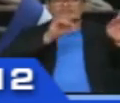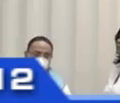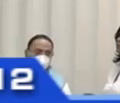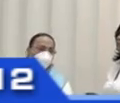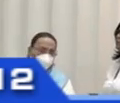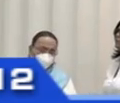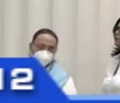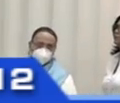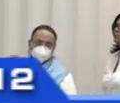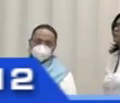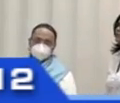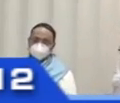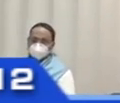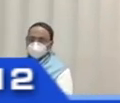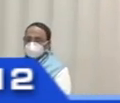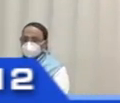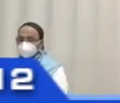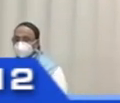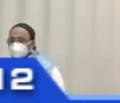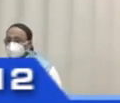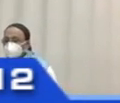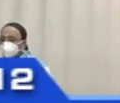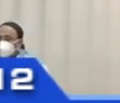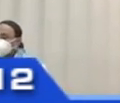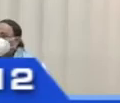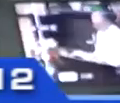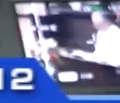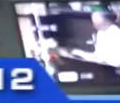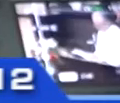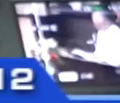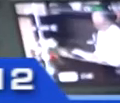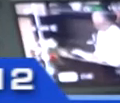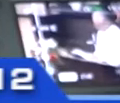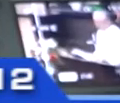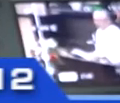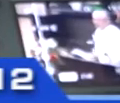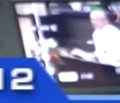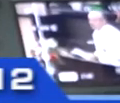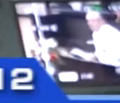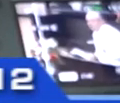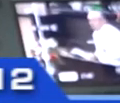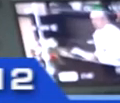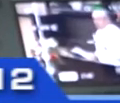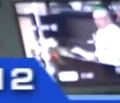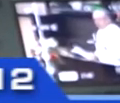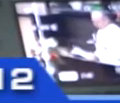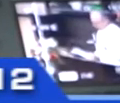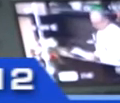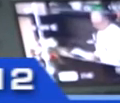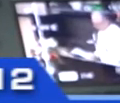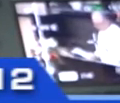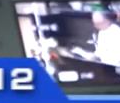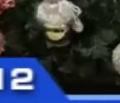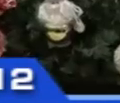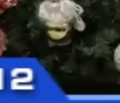jurisdicción. El jurista explica que, en caso de que la ley no tuviera los vicios mencionados anteriormente, los primeros candidatos a quienes se